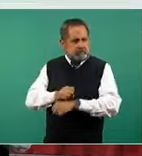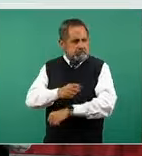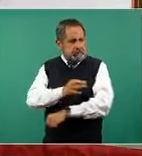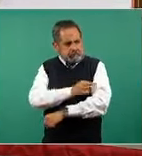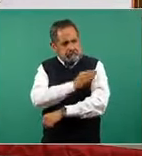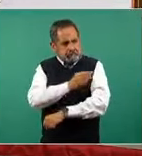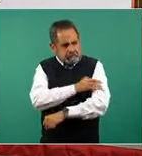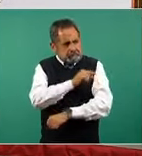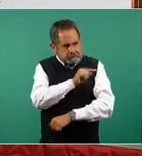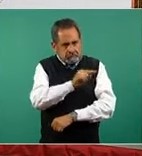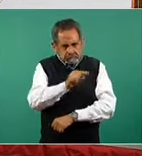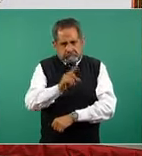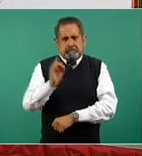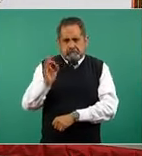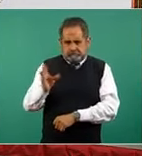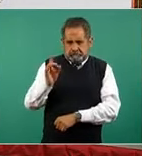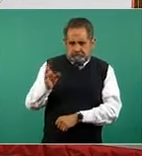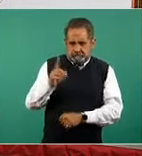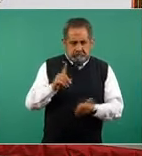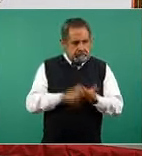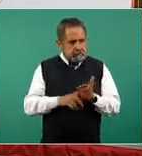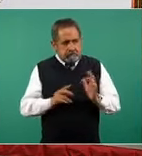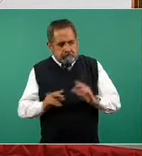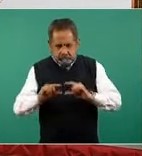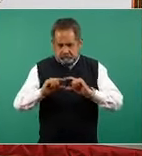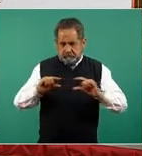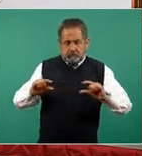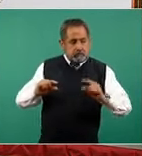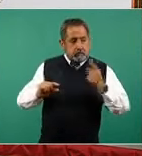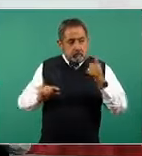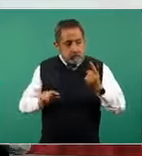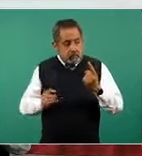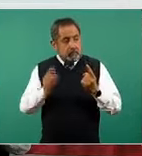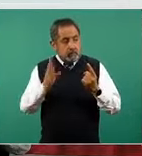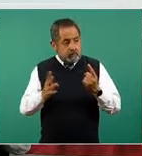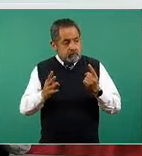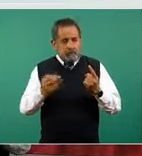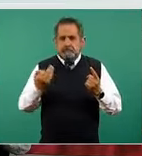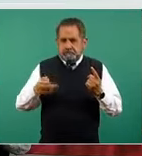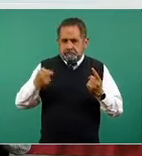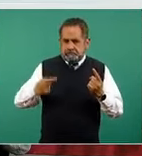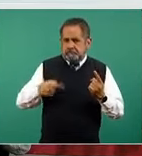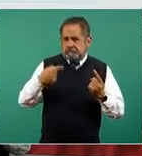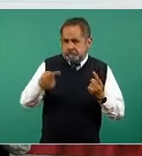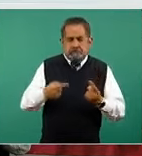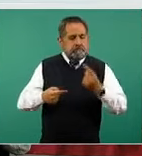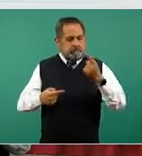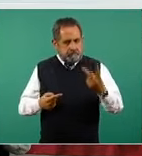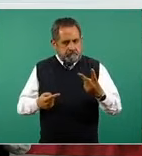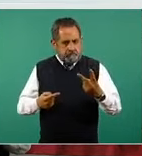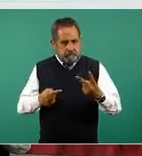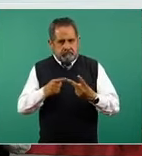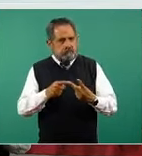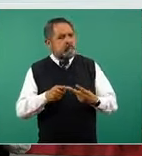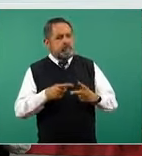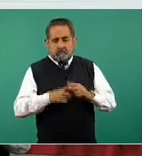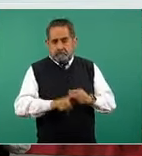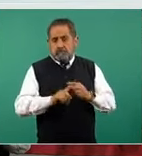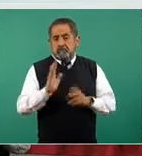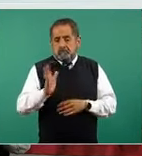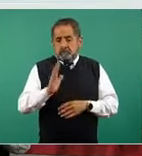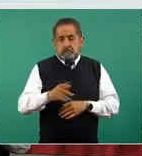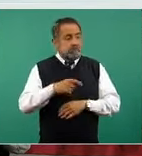atendiendo a esta población y dependiendo del tipo de vacuna, los primeros adultos mayores que empezaron a recibir sus dosis, pues bueno,